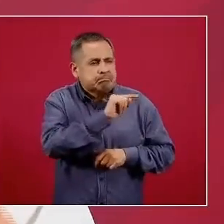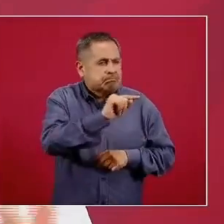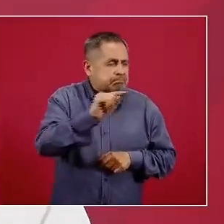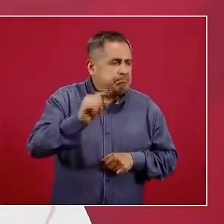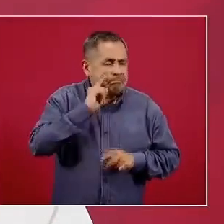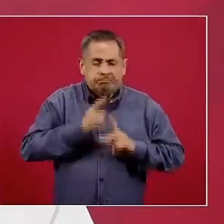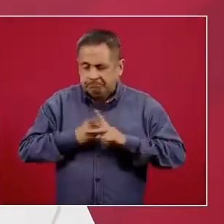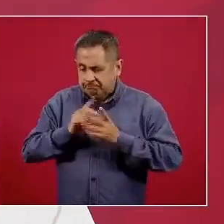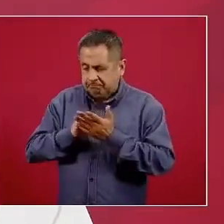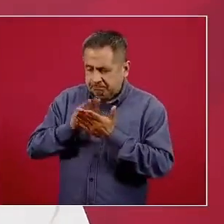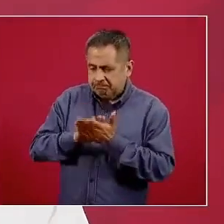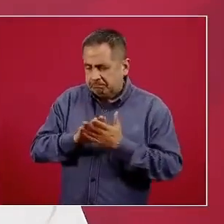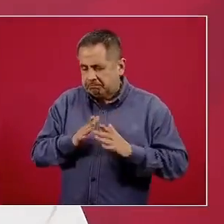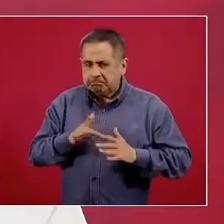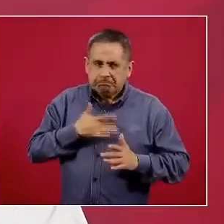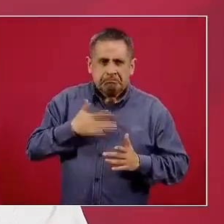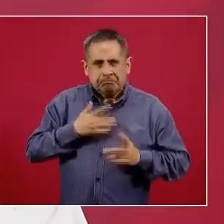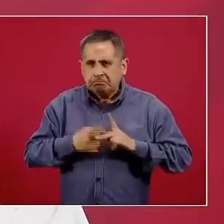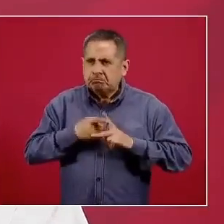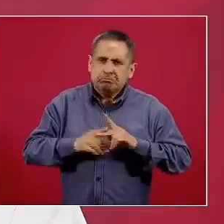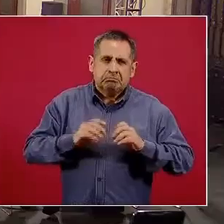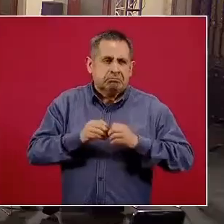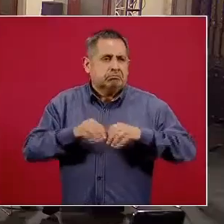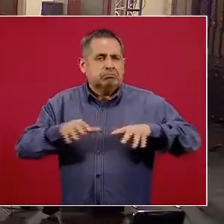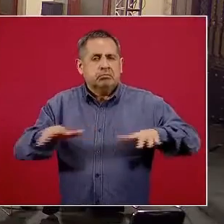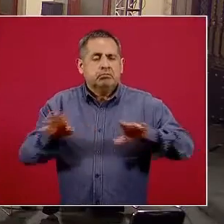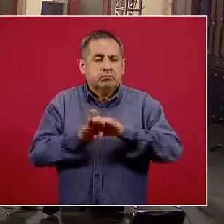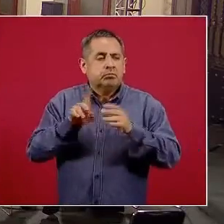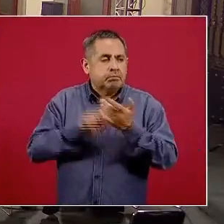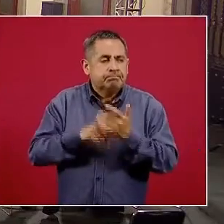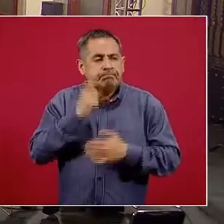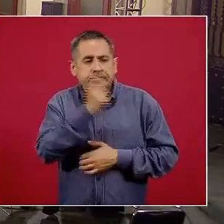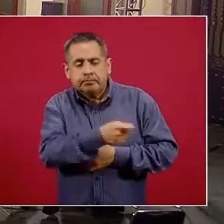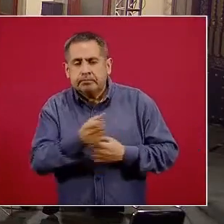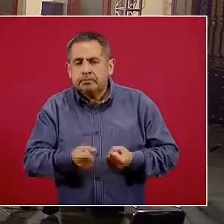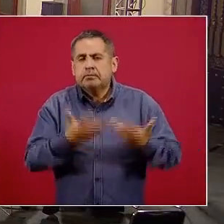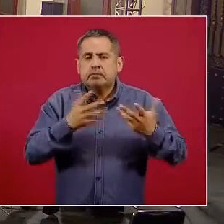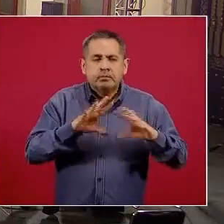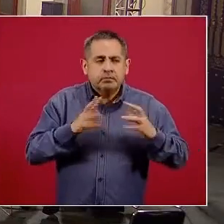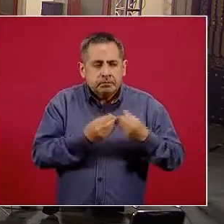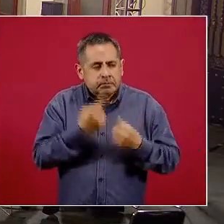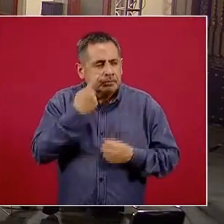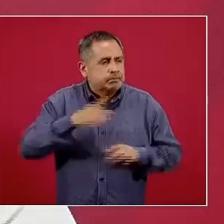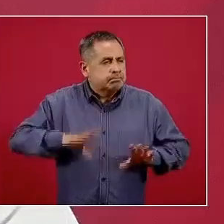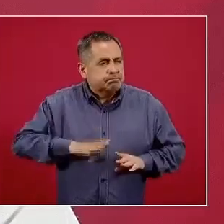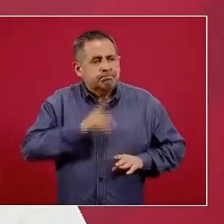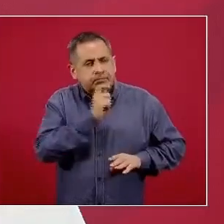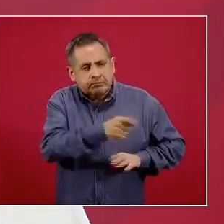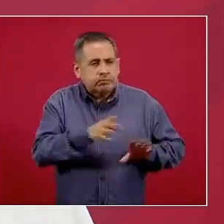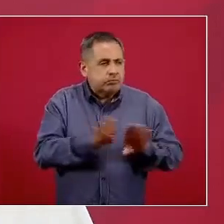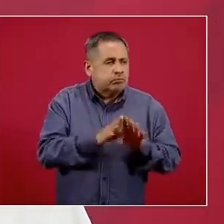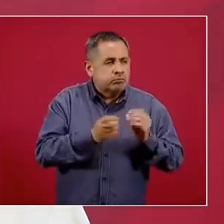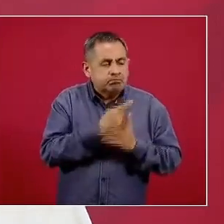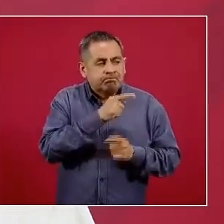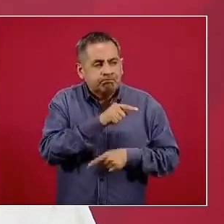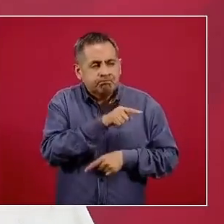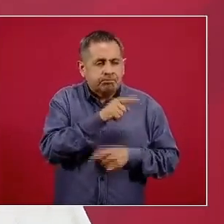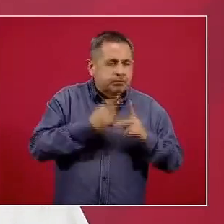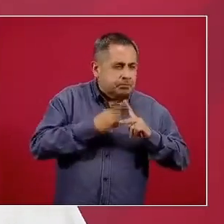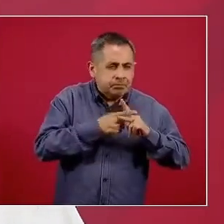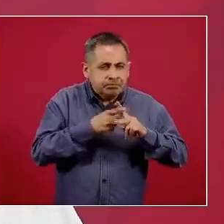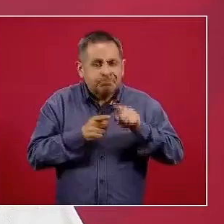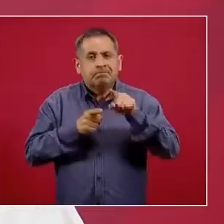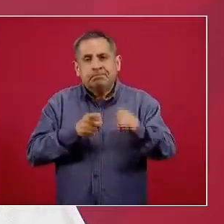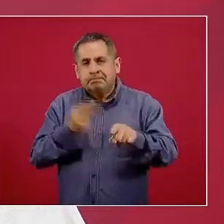territorio, en las distintas subpoblaciones, caracterizar su manifestación clínica, la demanda de los servicios de salud,